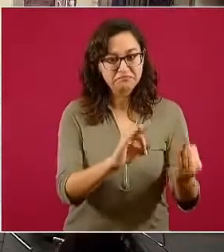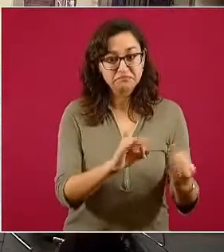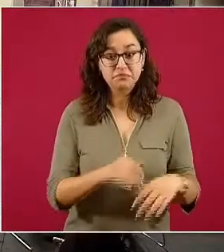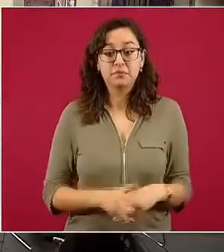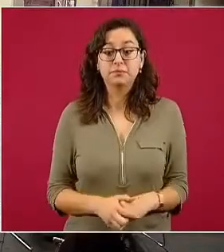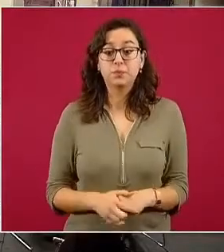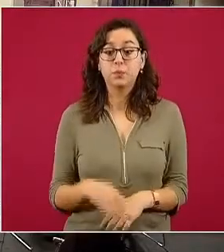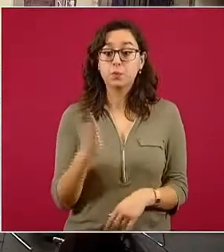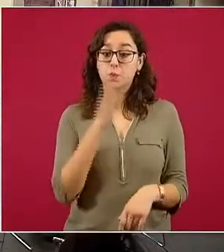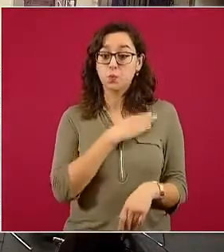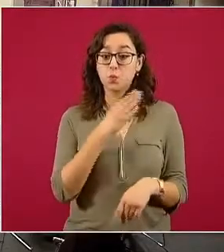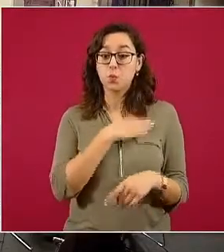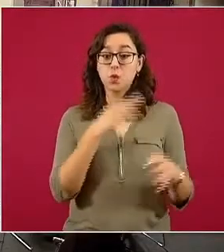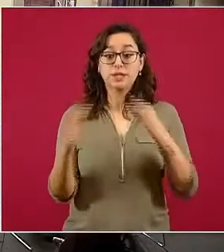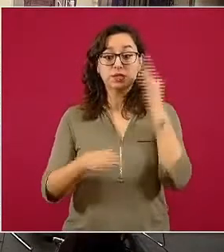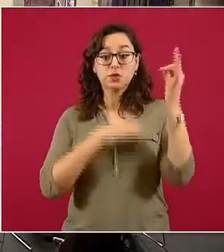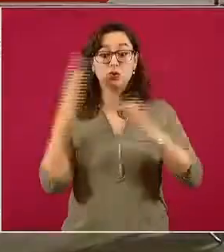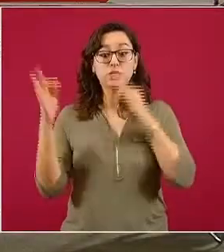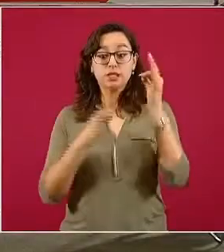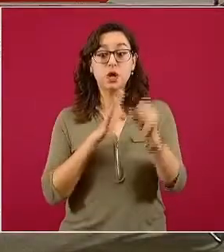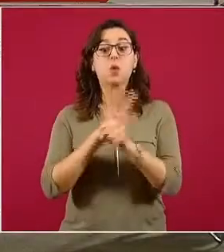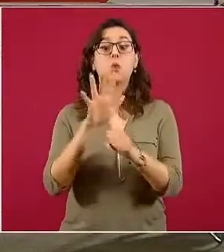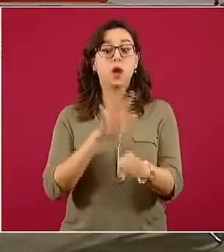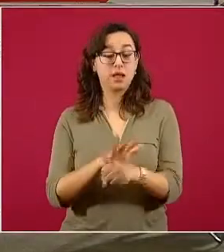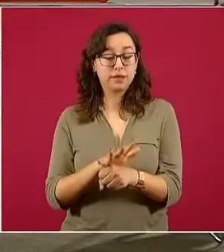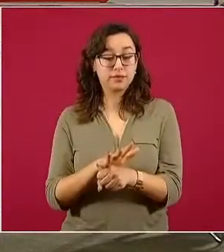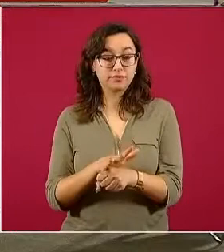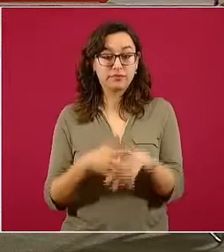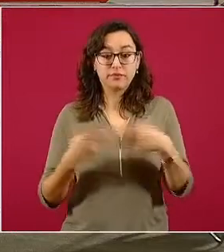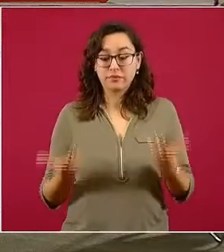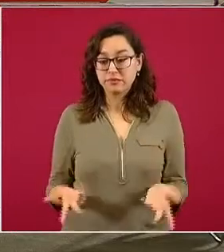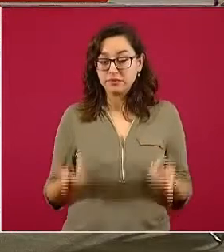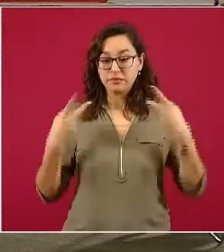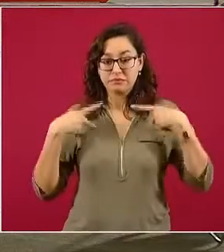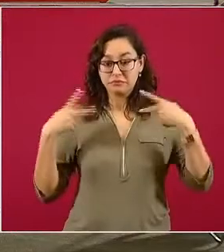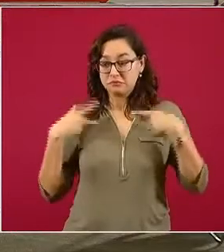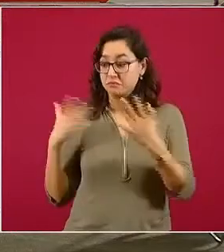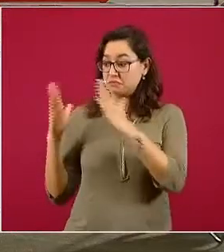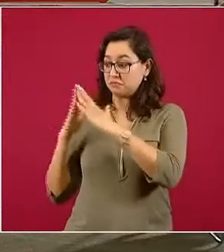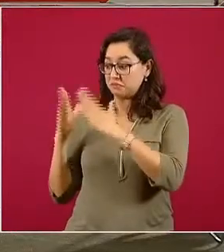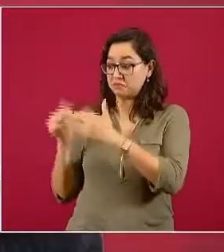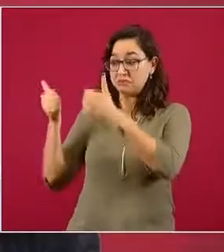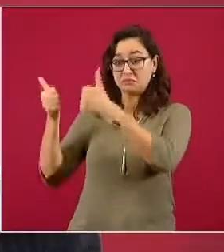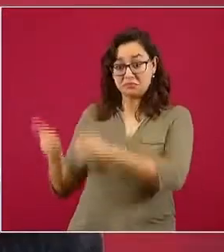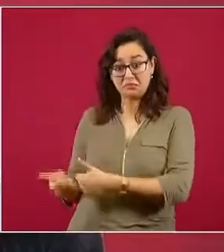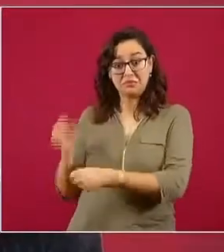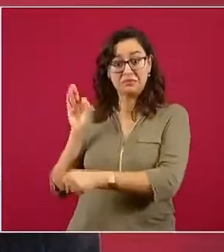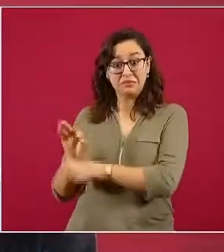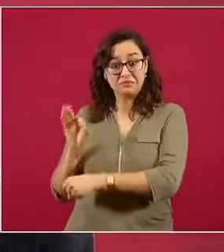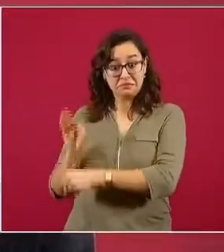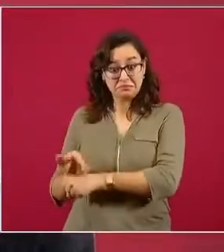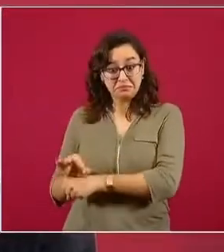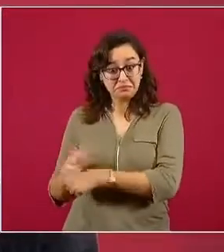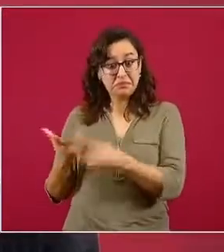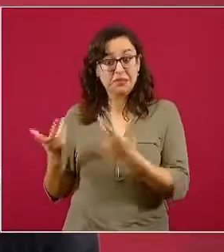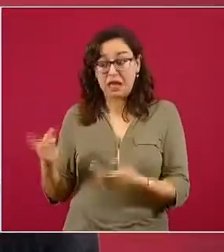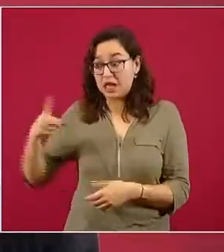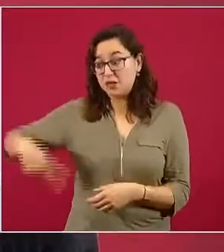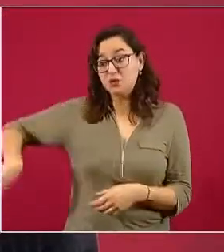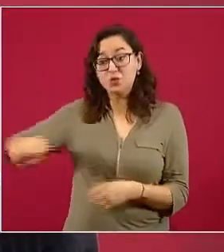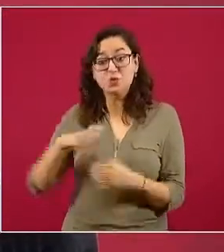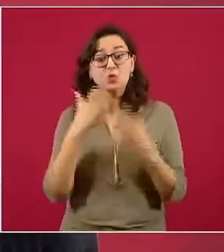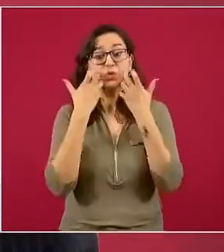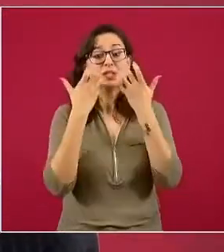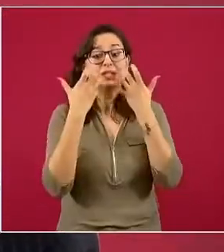buena noticia para ese personal que ha estado fuera de las unidades hospitalarias y que estamos seguros que están deseosos y deseosas de